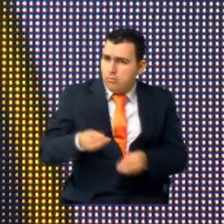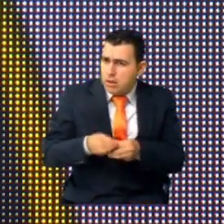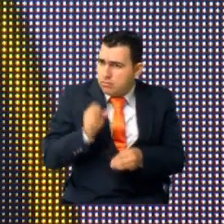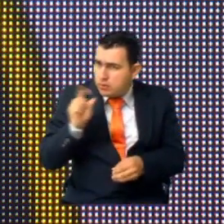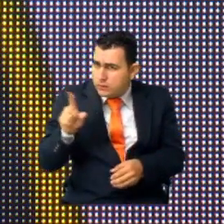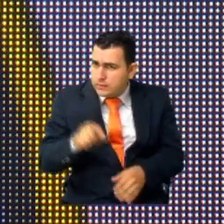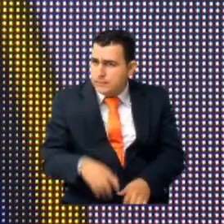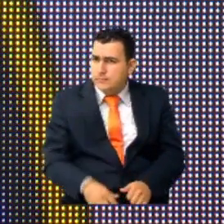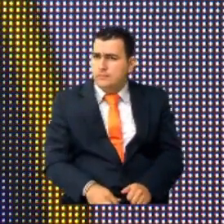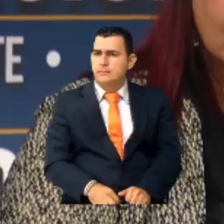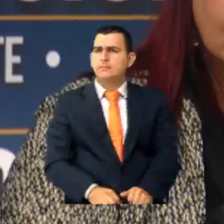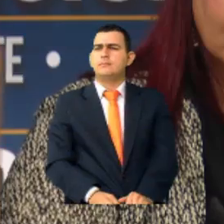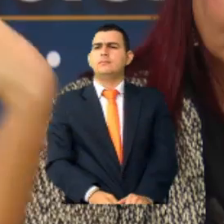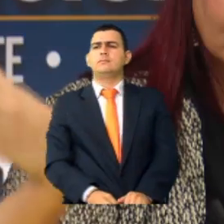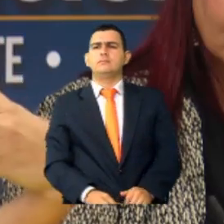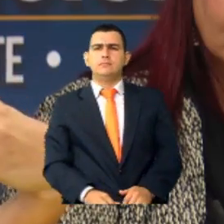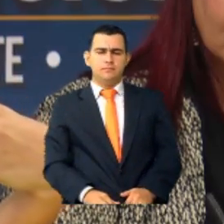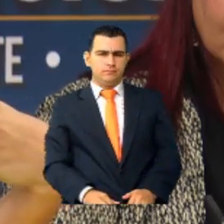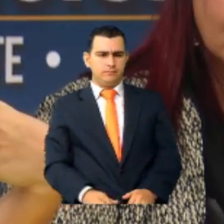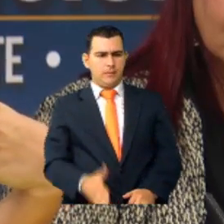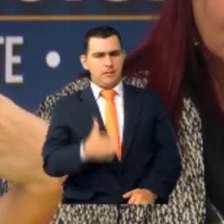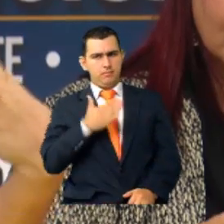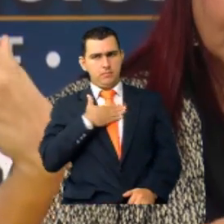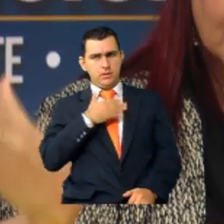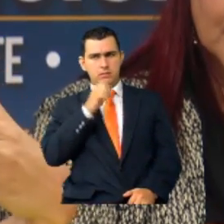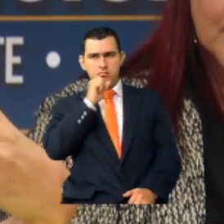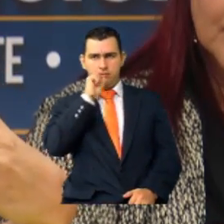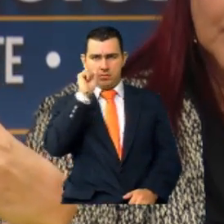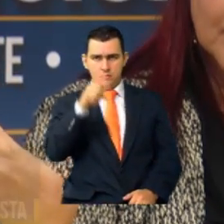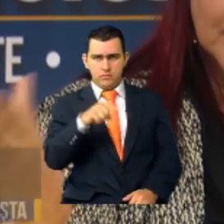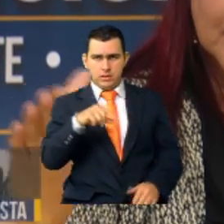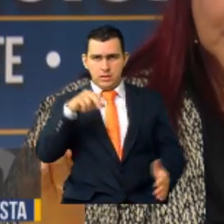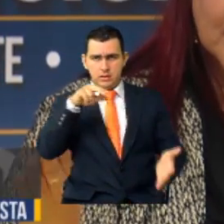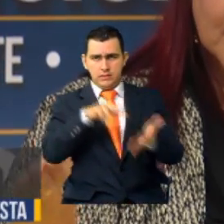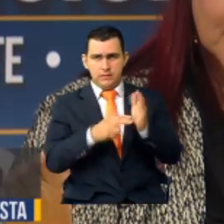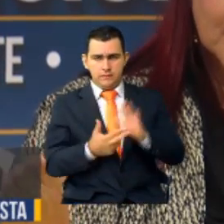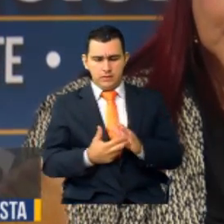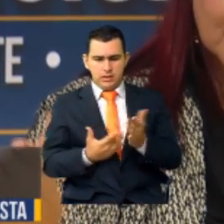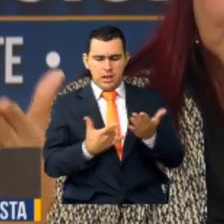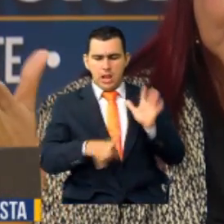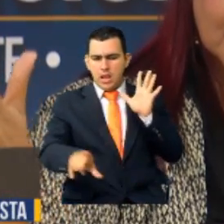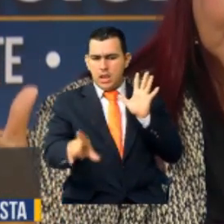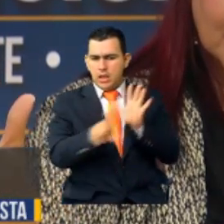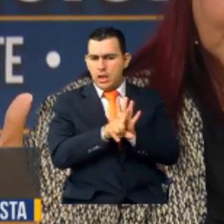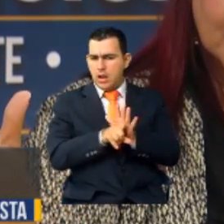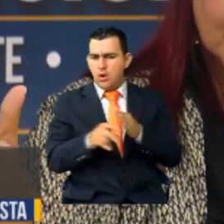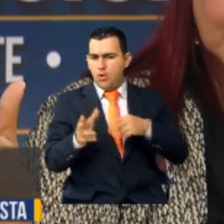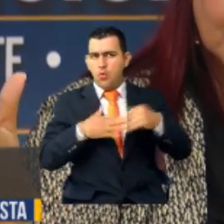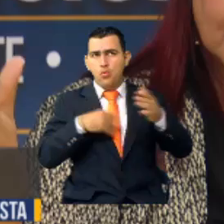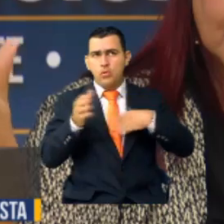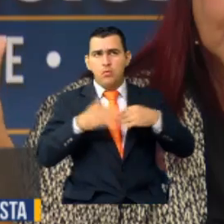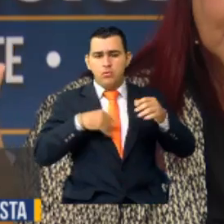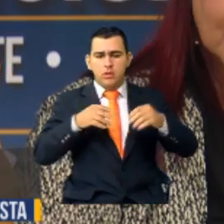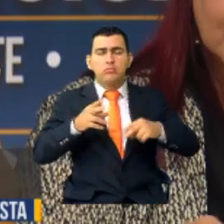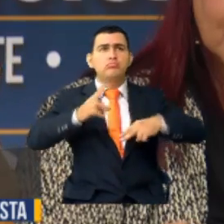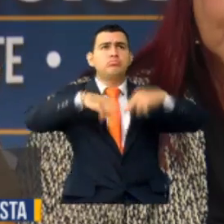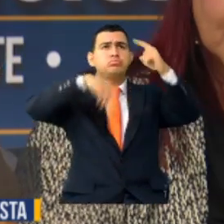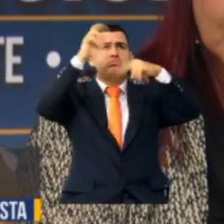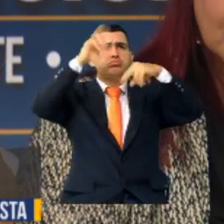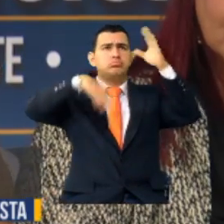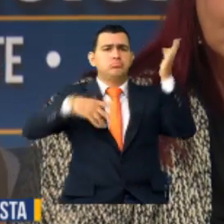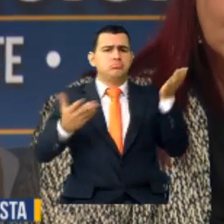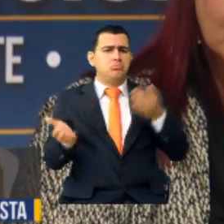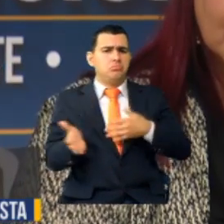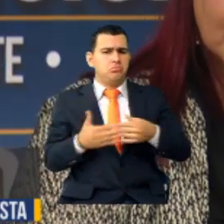candidato. Pero basada en mi pregunta, ¿esto quiere decir que la legalidad no importa al momento de construir en